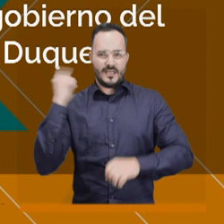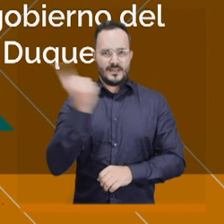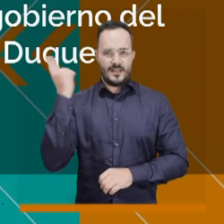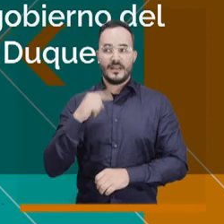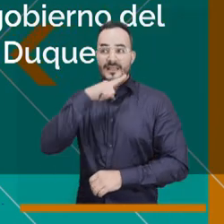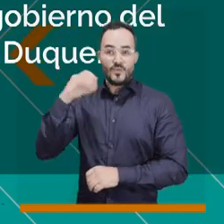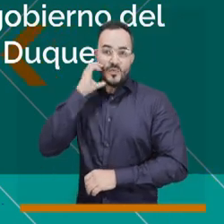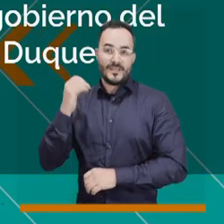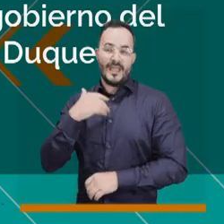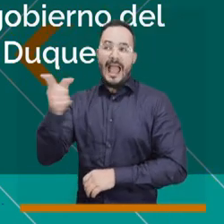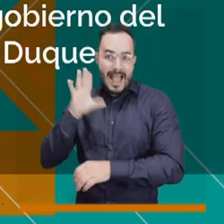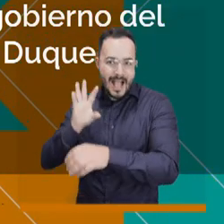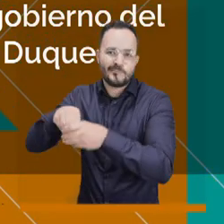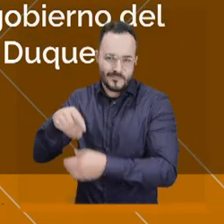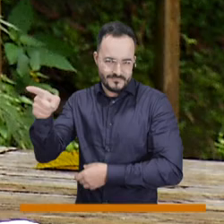del presidente Iván Duque.